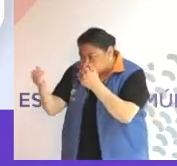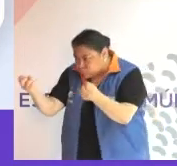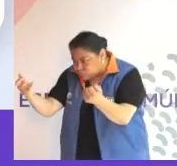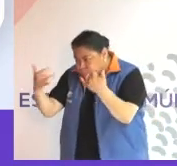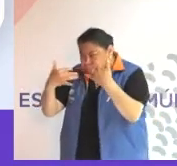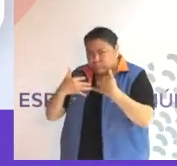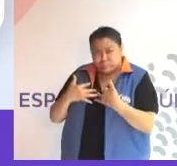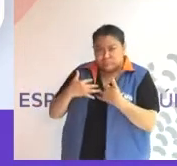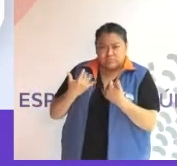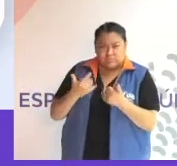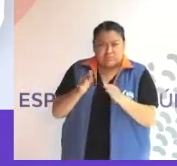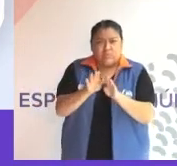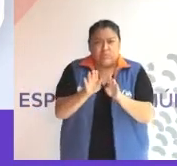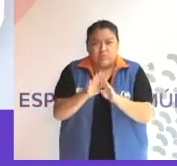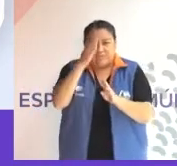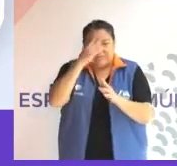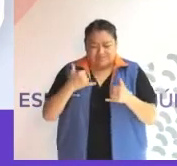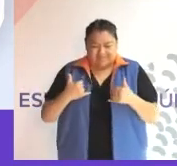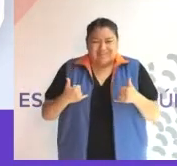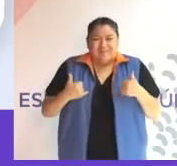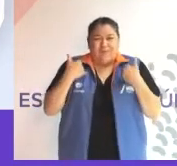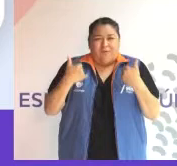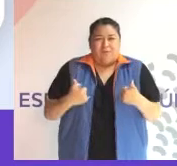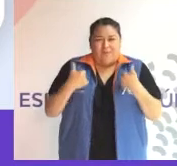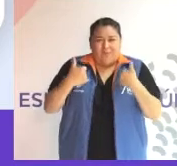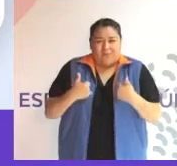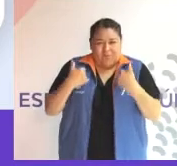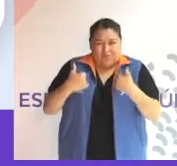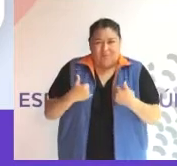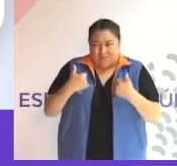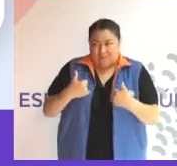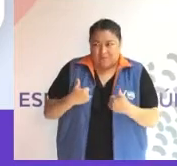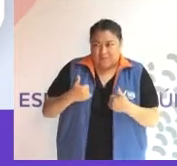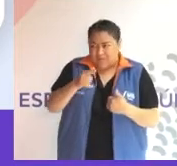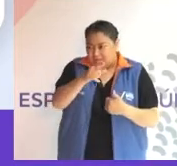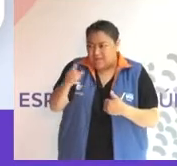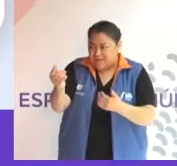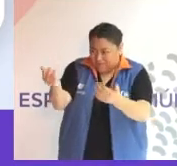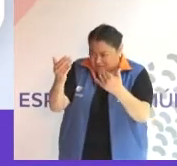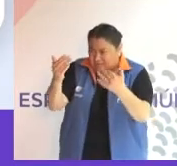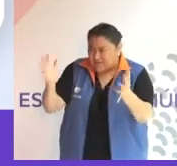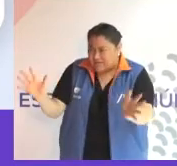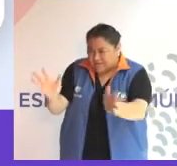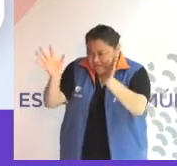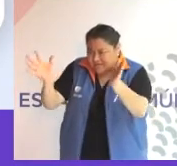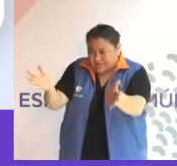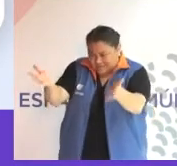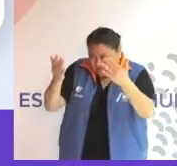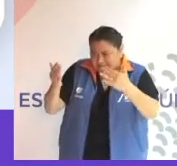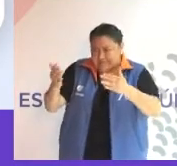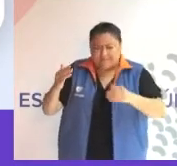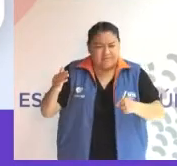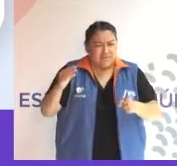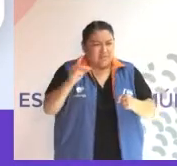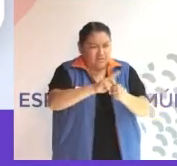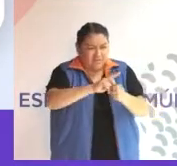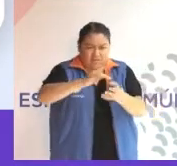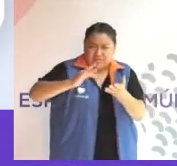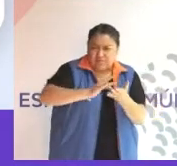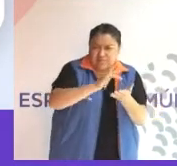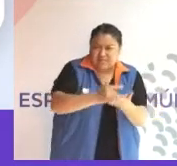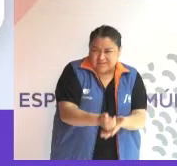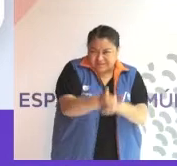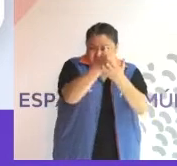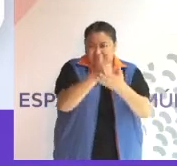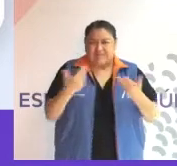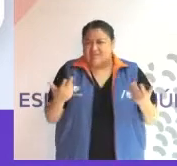leyendo últimamente, los millennials y los jóvenes, cómo los invitamos a participar? ¿Cómo les armamos esa confianza? Y yo creo que